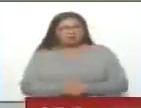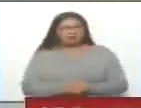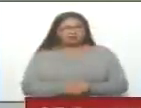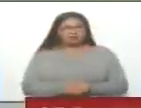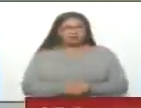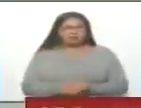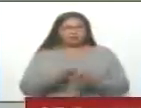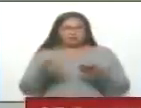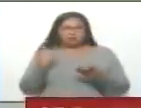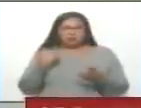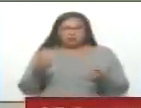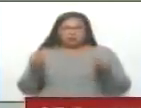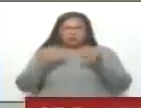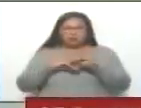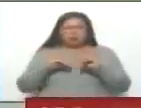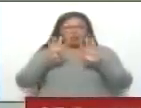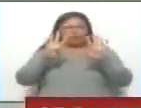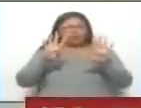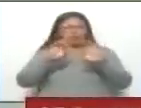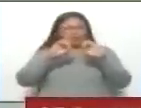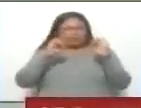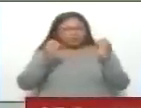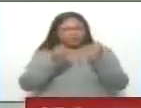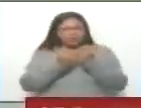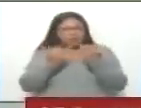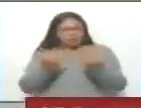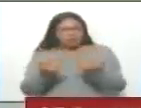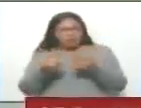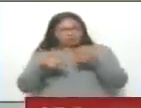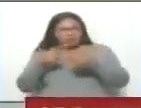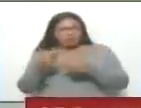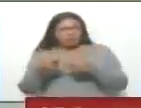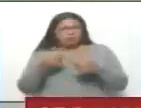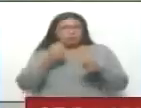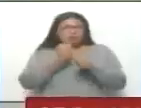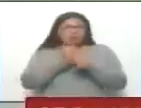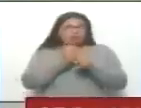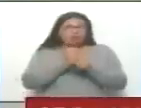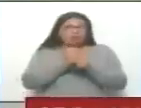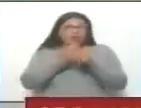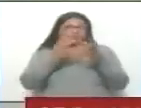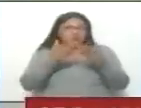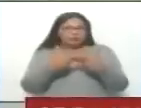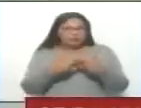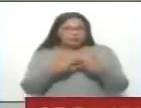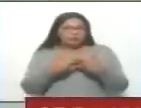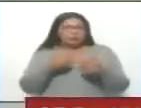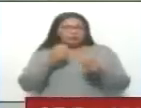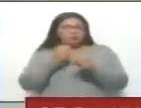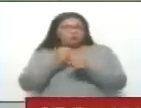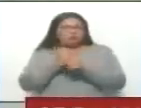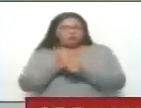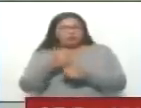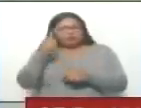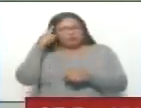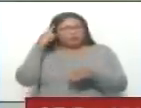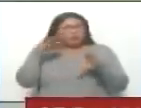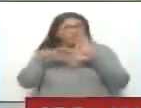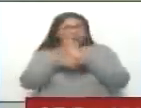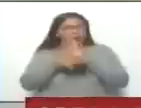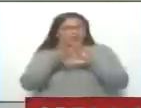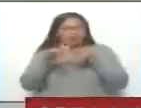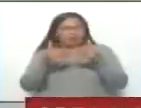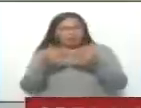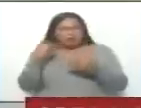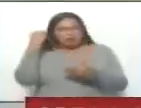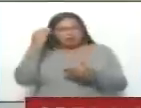tengamos consenso las 9 organizaciones sindicales y luego con las obreras y administrativos las 17 para el día martes. Pero hasta ahora la